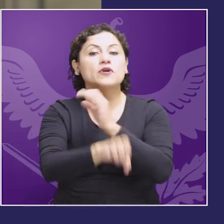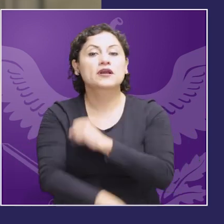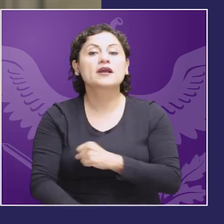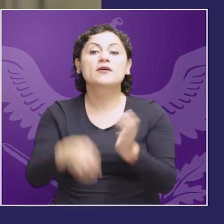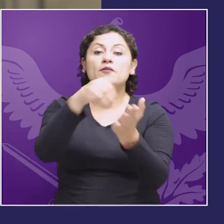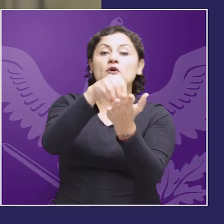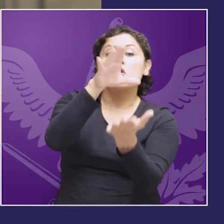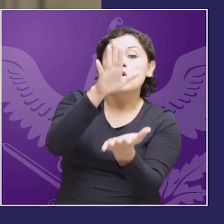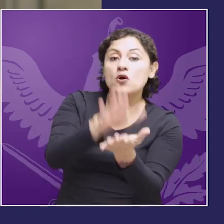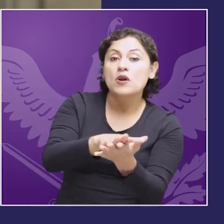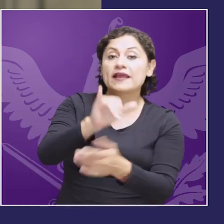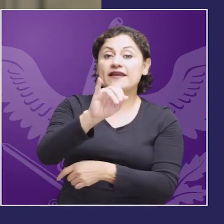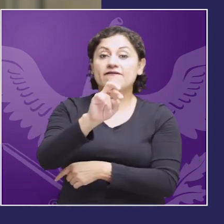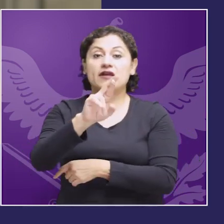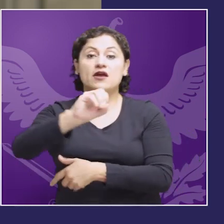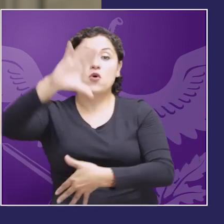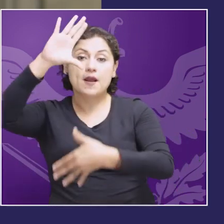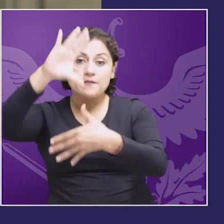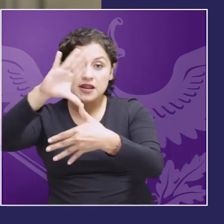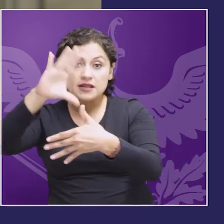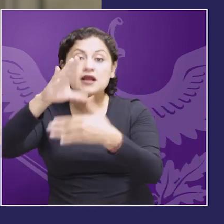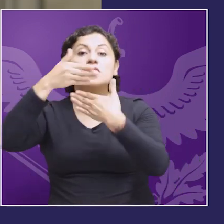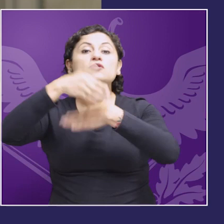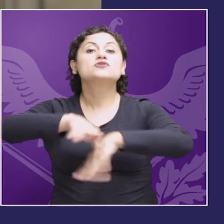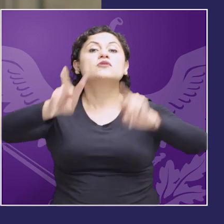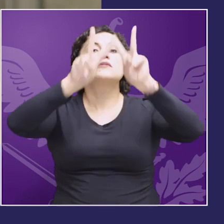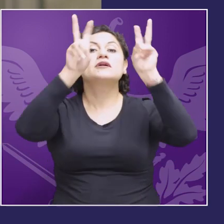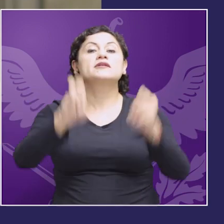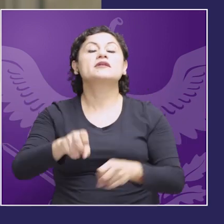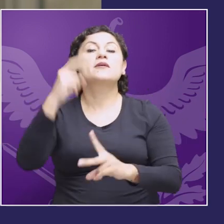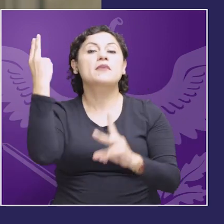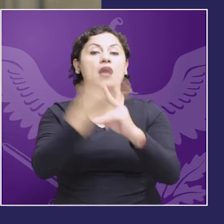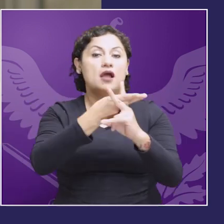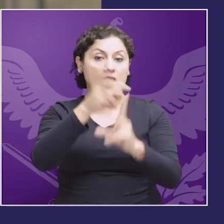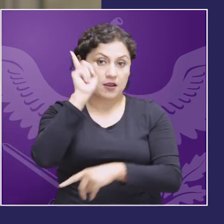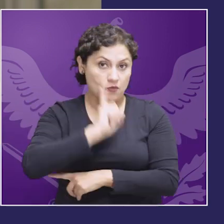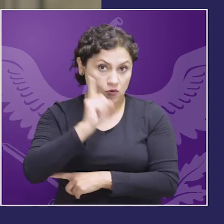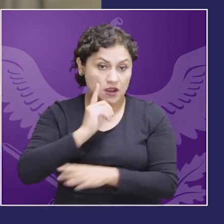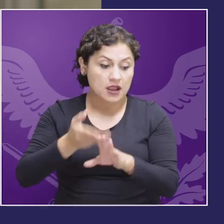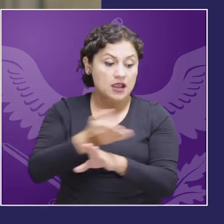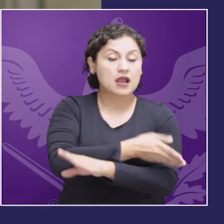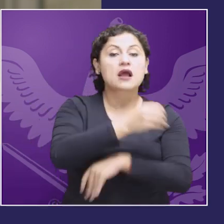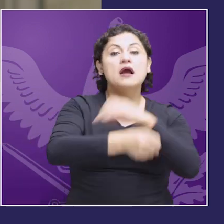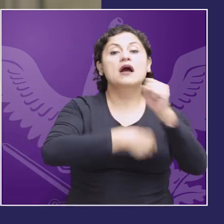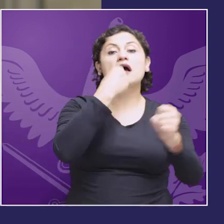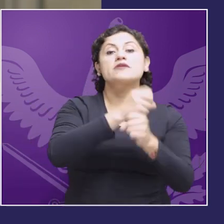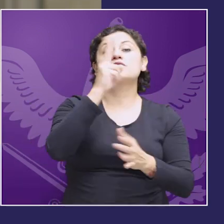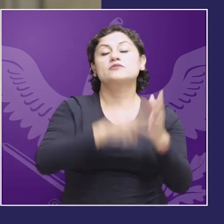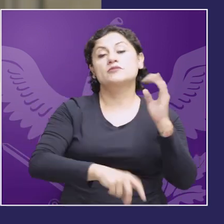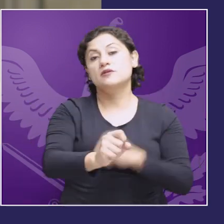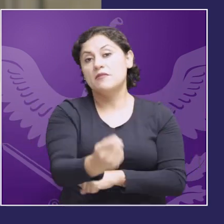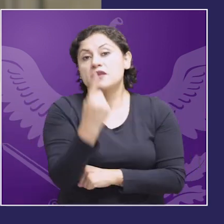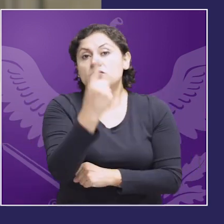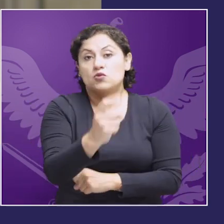Registro Iberoamericano de Femicidios, cuya primera versión se aprobó el año 2021, con el